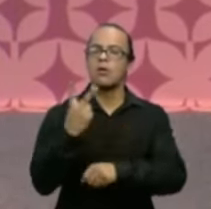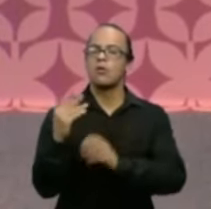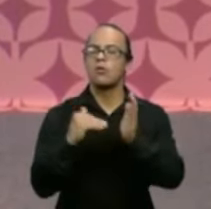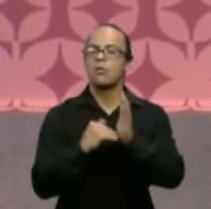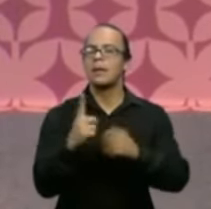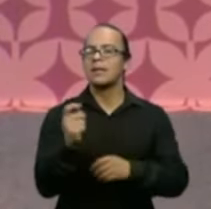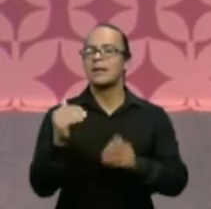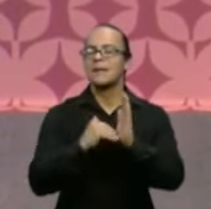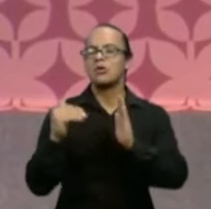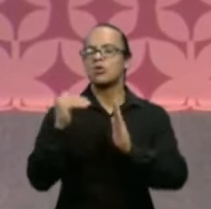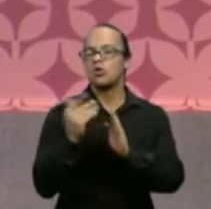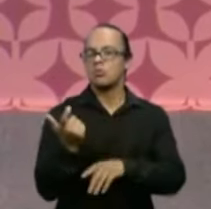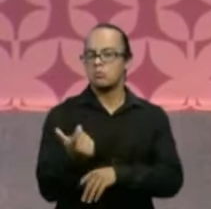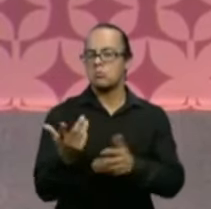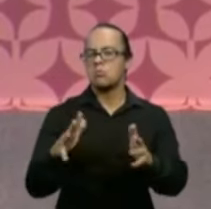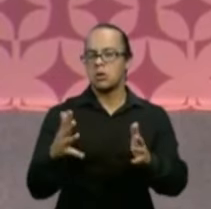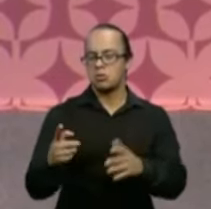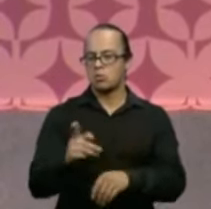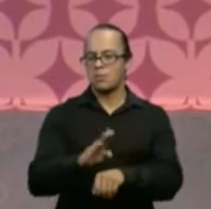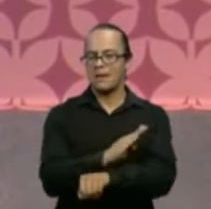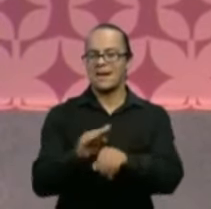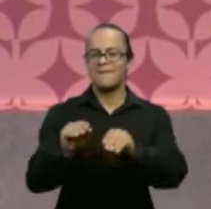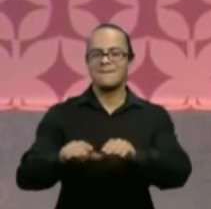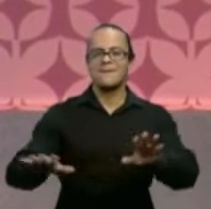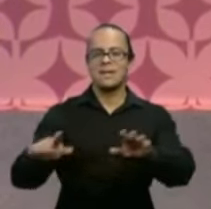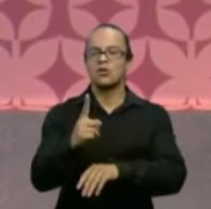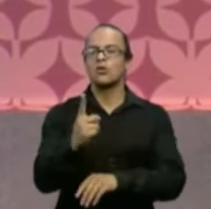pesos aproximadamente, beneficiando a